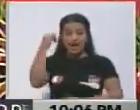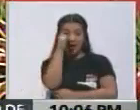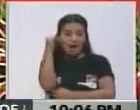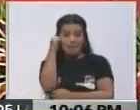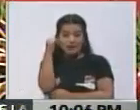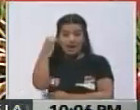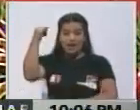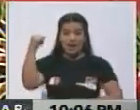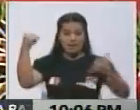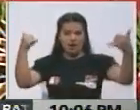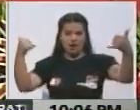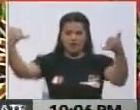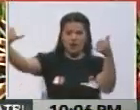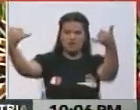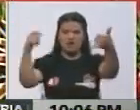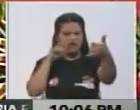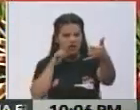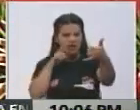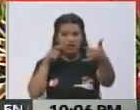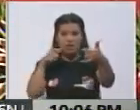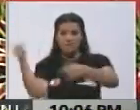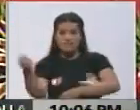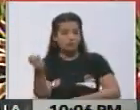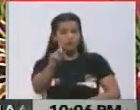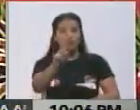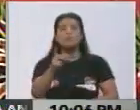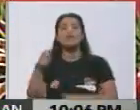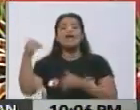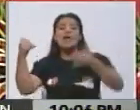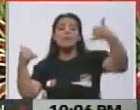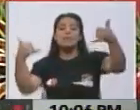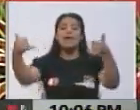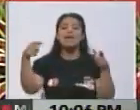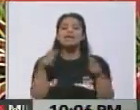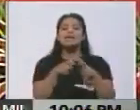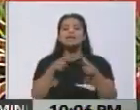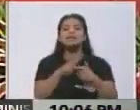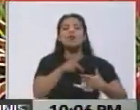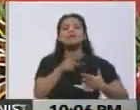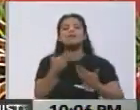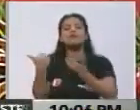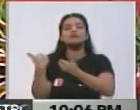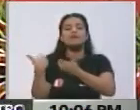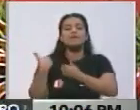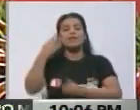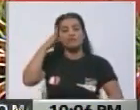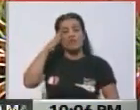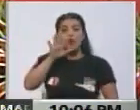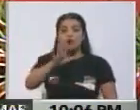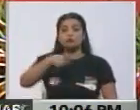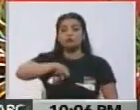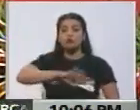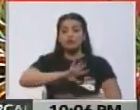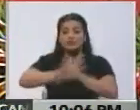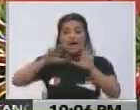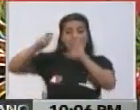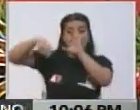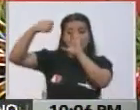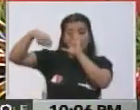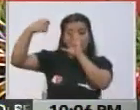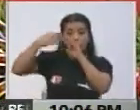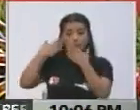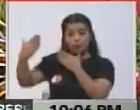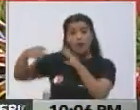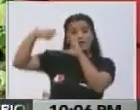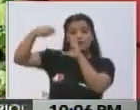mazo dando, son del equipo de producción. Pero las podemos dejar aquí, no hay problema. Pero estamos grabando un mensaje, estamos grabando un